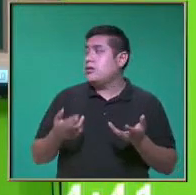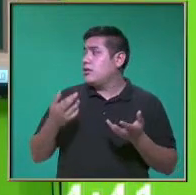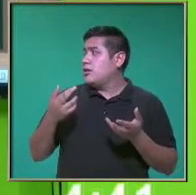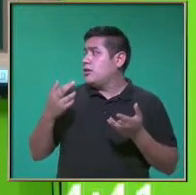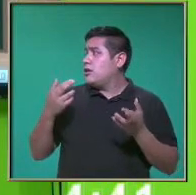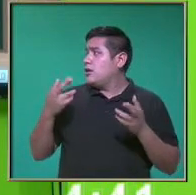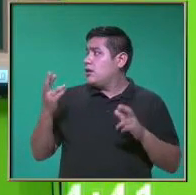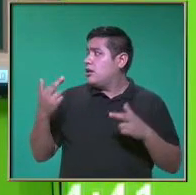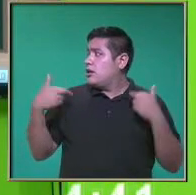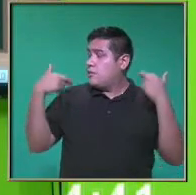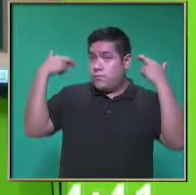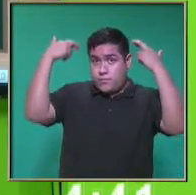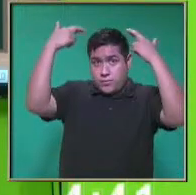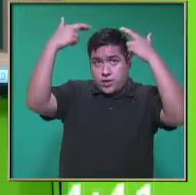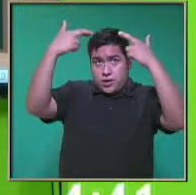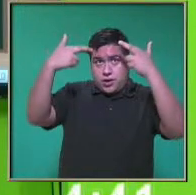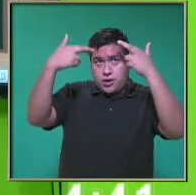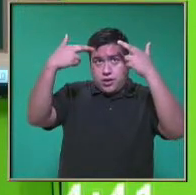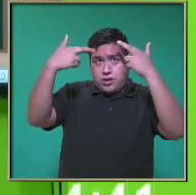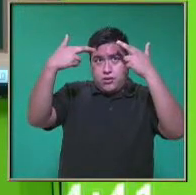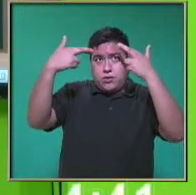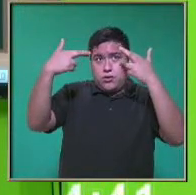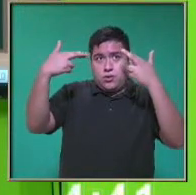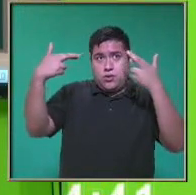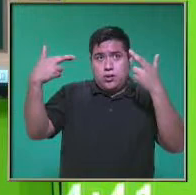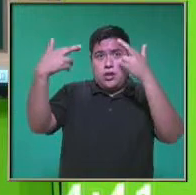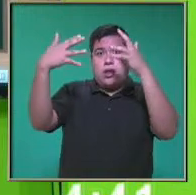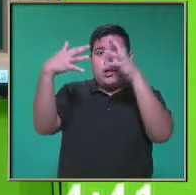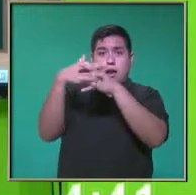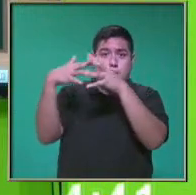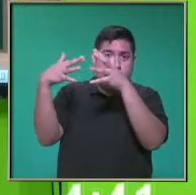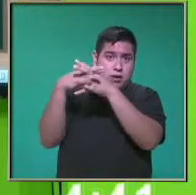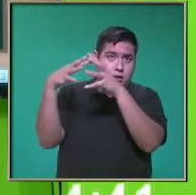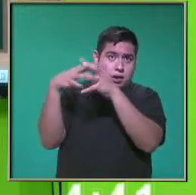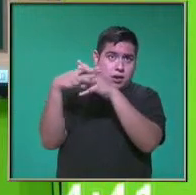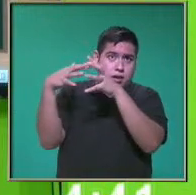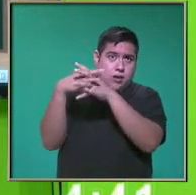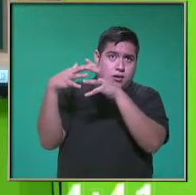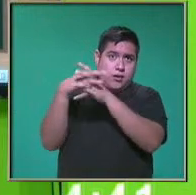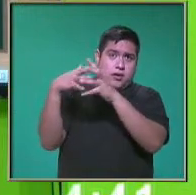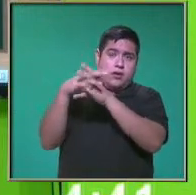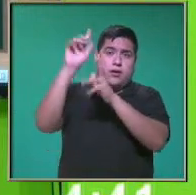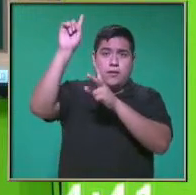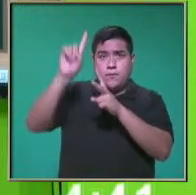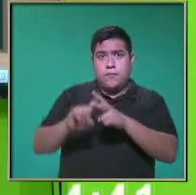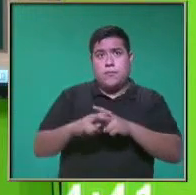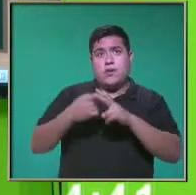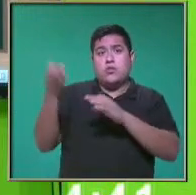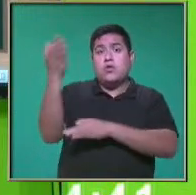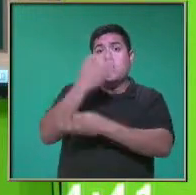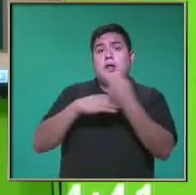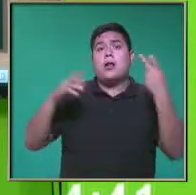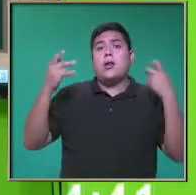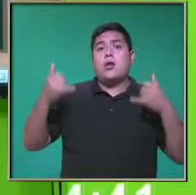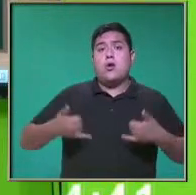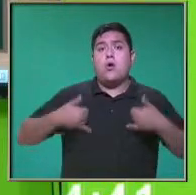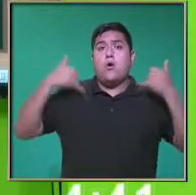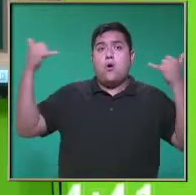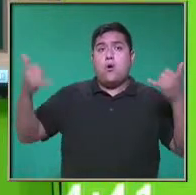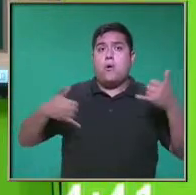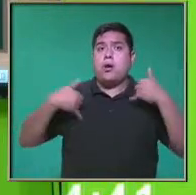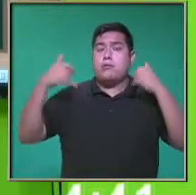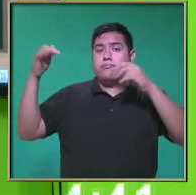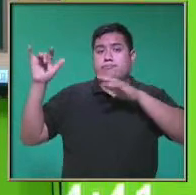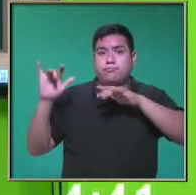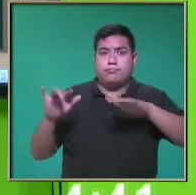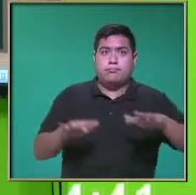men in the village went to war except the farmer's son. El emperador había declarado la guerra y todos los jóvenes de la aldea fueron a la